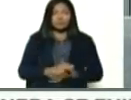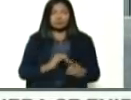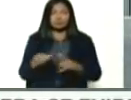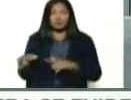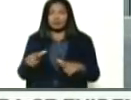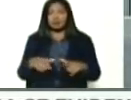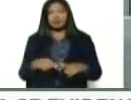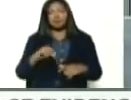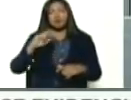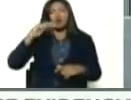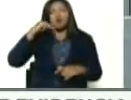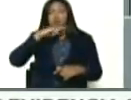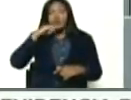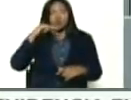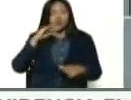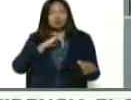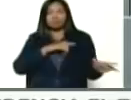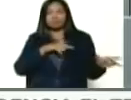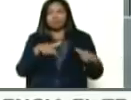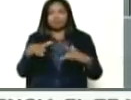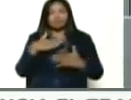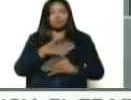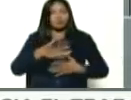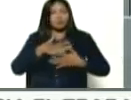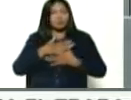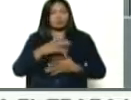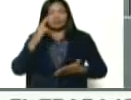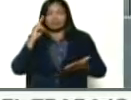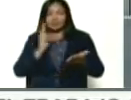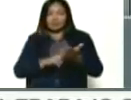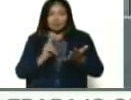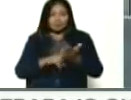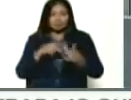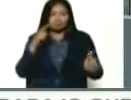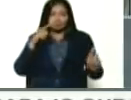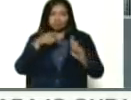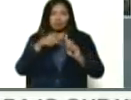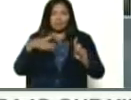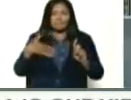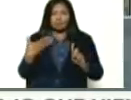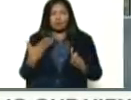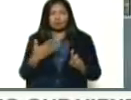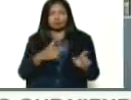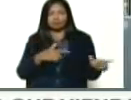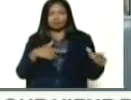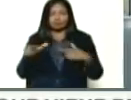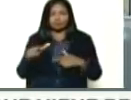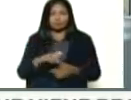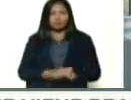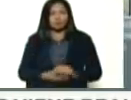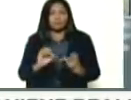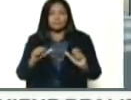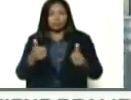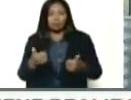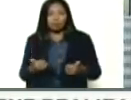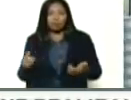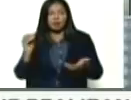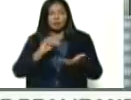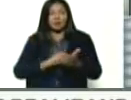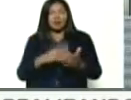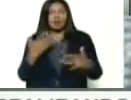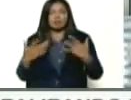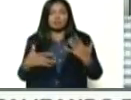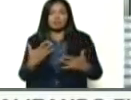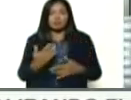octubre estemos en condiciones reales objetivas para el reinicio de clases y los muchachos